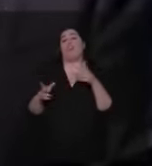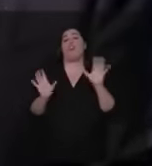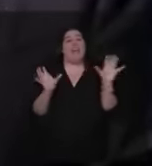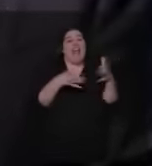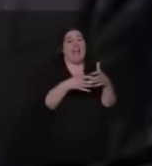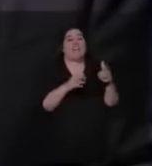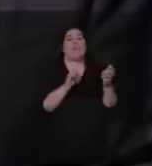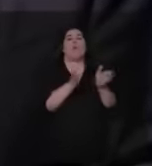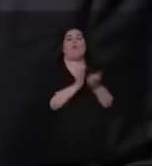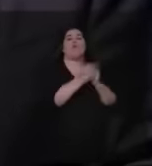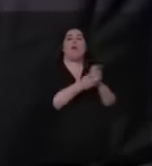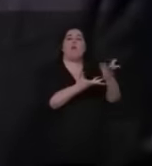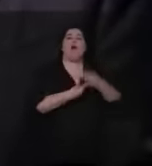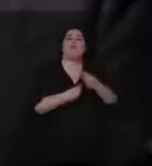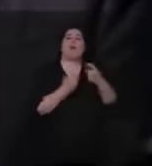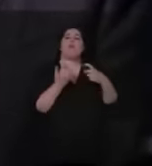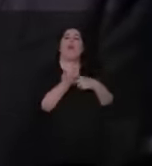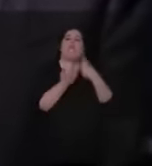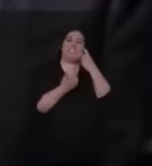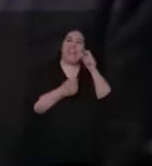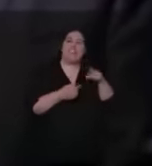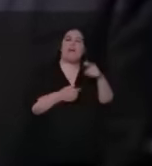está ayudando a fiscalizar para que no nos roben la elección.